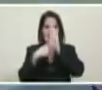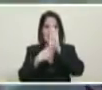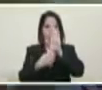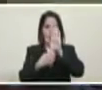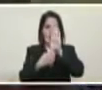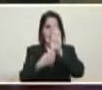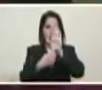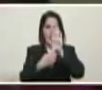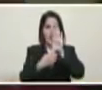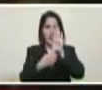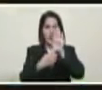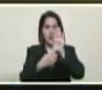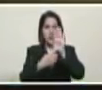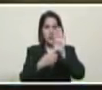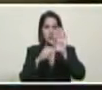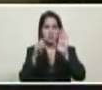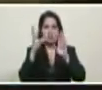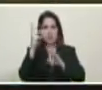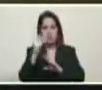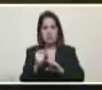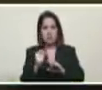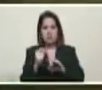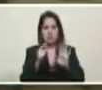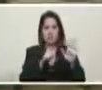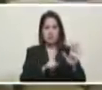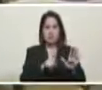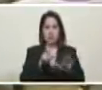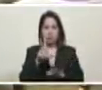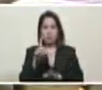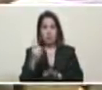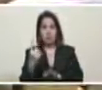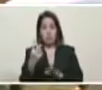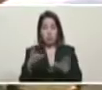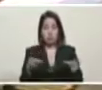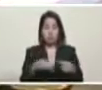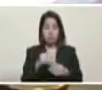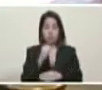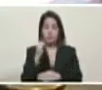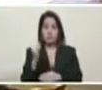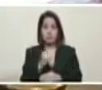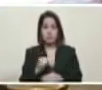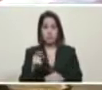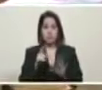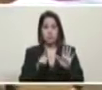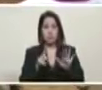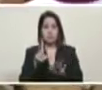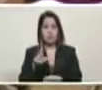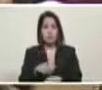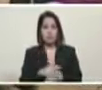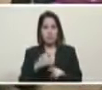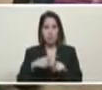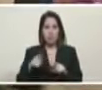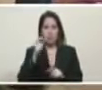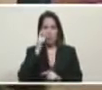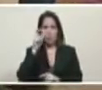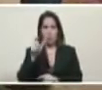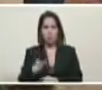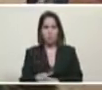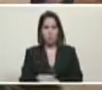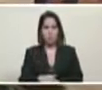número 631 del comando de zona 63 de la Guardia Nacional. Sargento primero Cristóbal José Rivero Oduber.